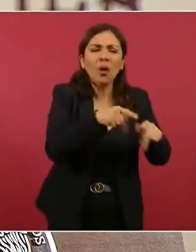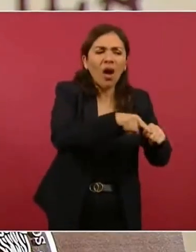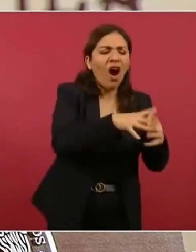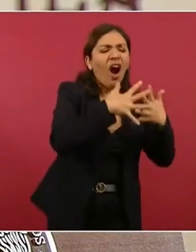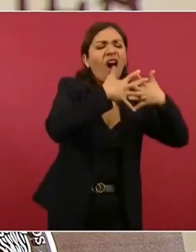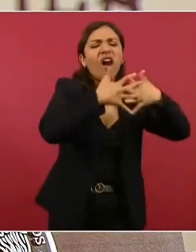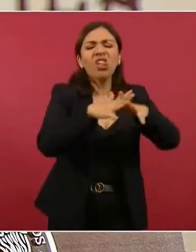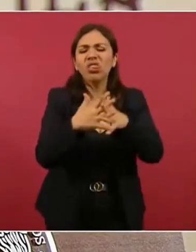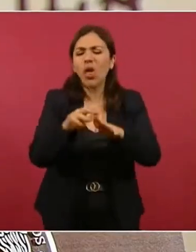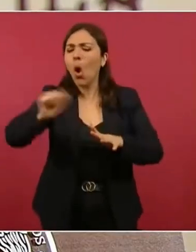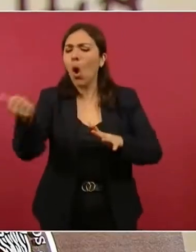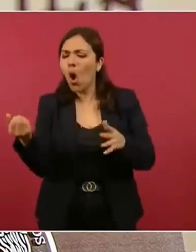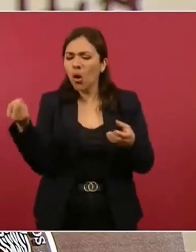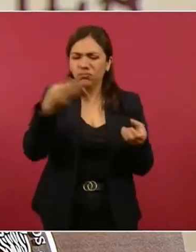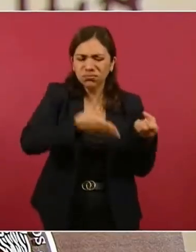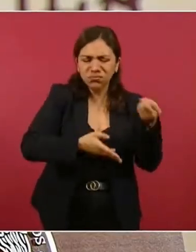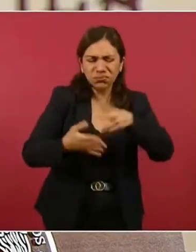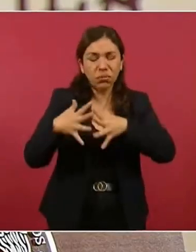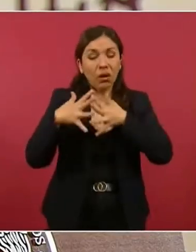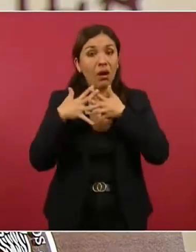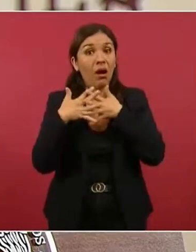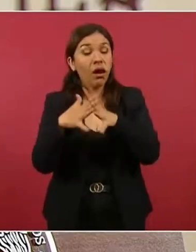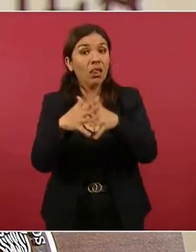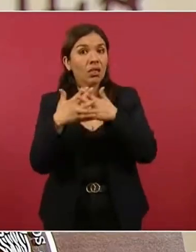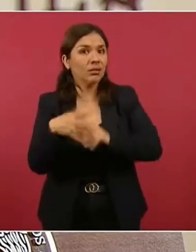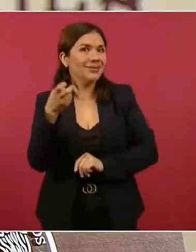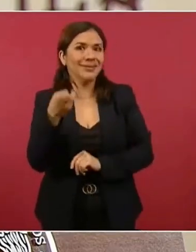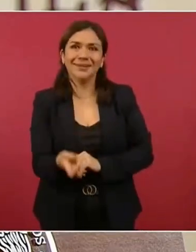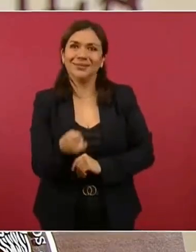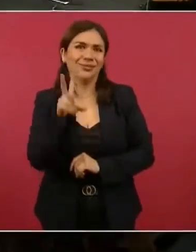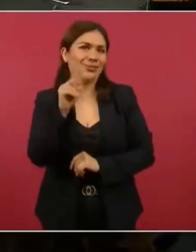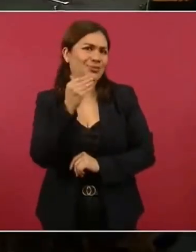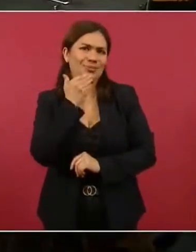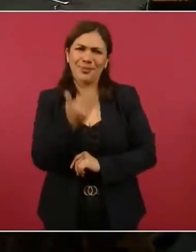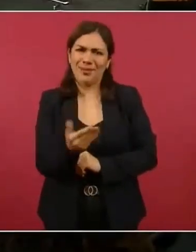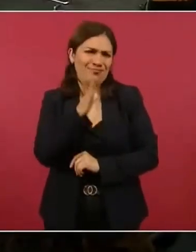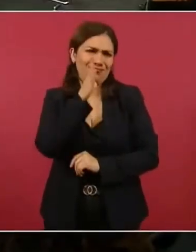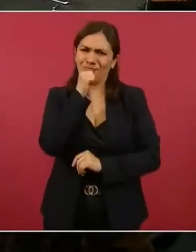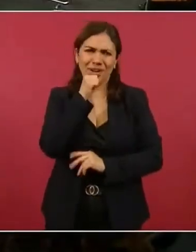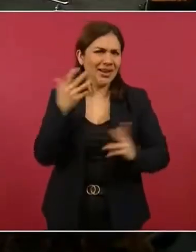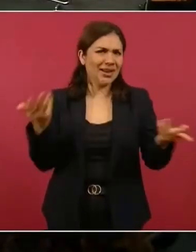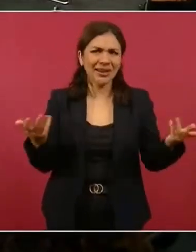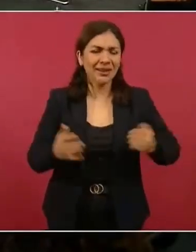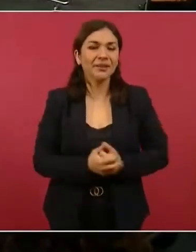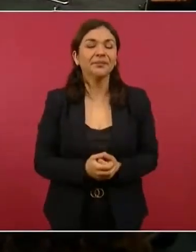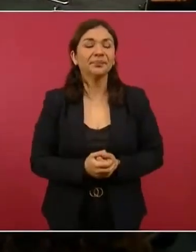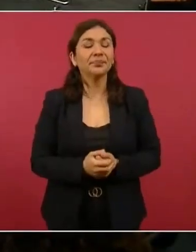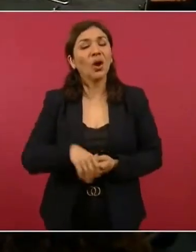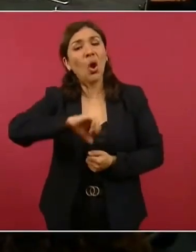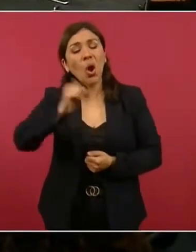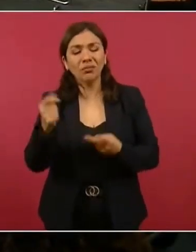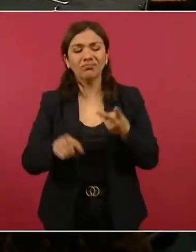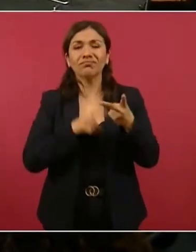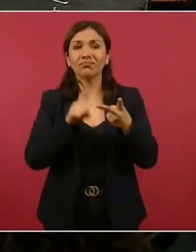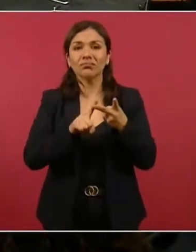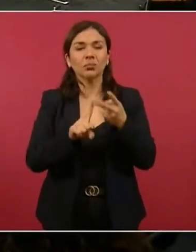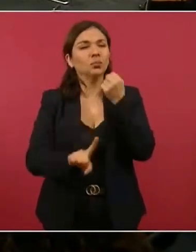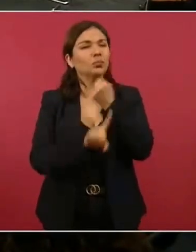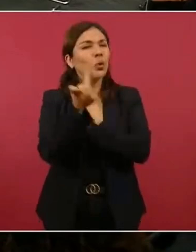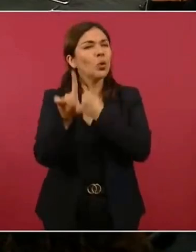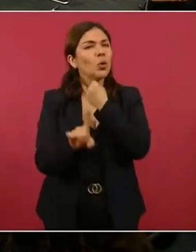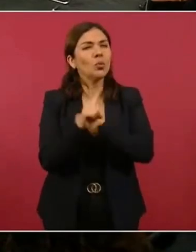otro medicamento distinto. Obviamente eso no es aceptable. Y entre otras también había un problema